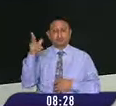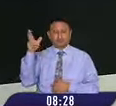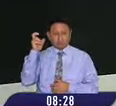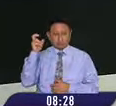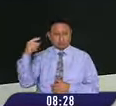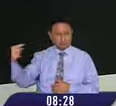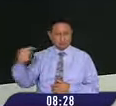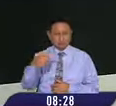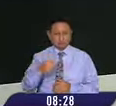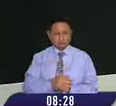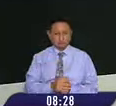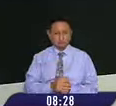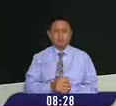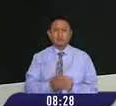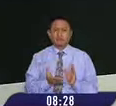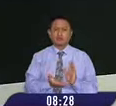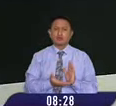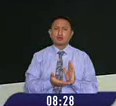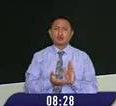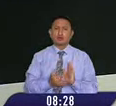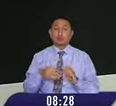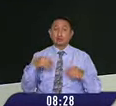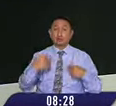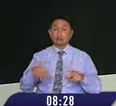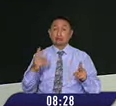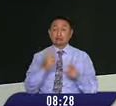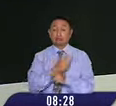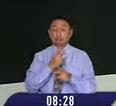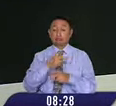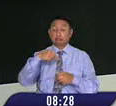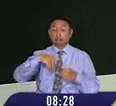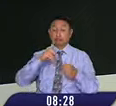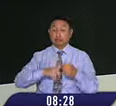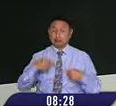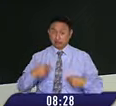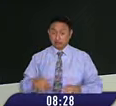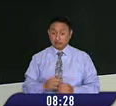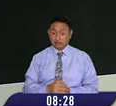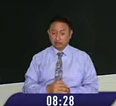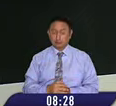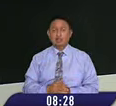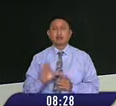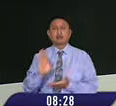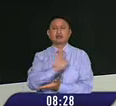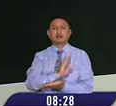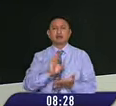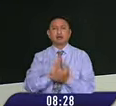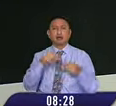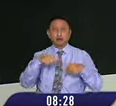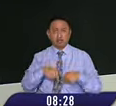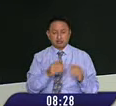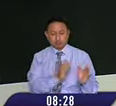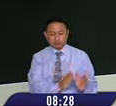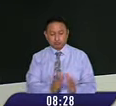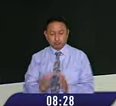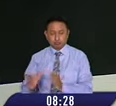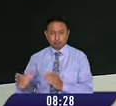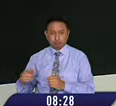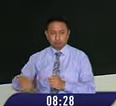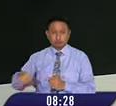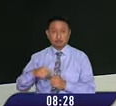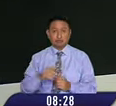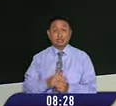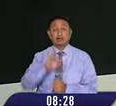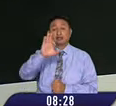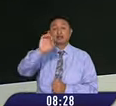mayor frecuencia sobre el aumento de inseguridad en la urbe capitalina. Ante eso, los barrios se van organizando, particularmente en